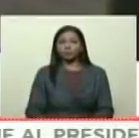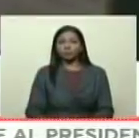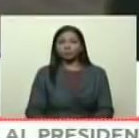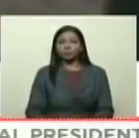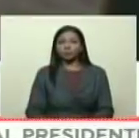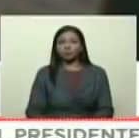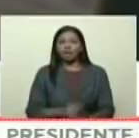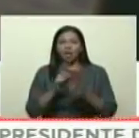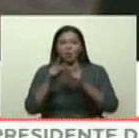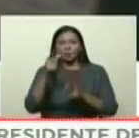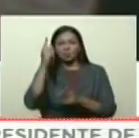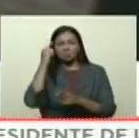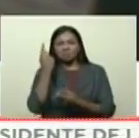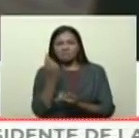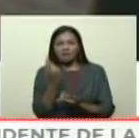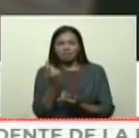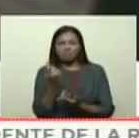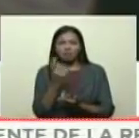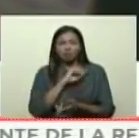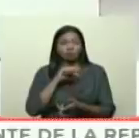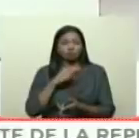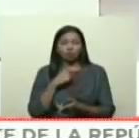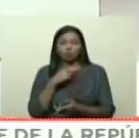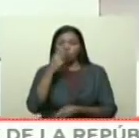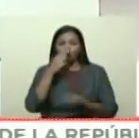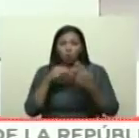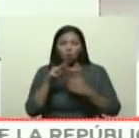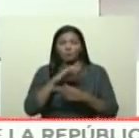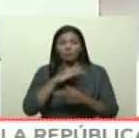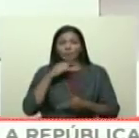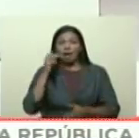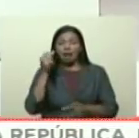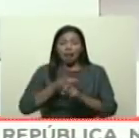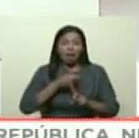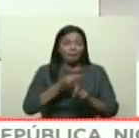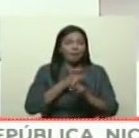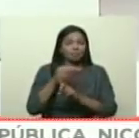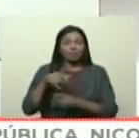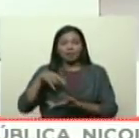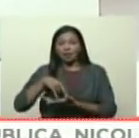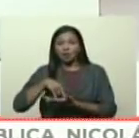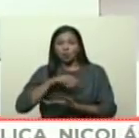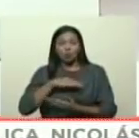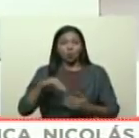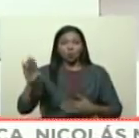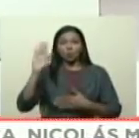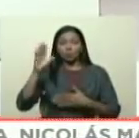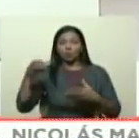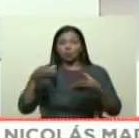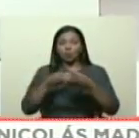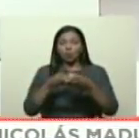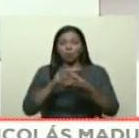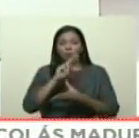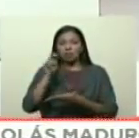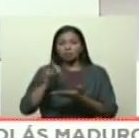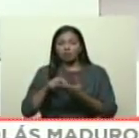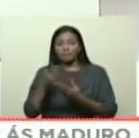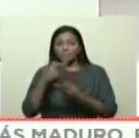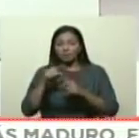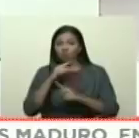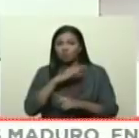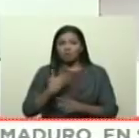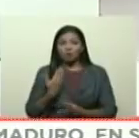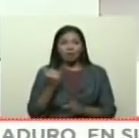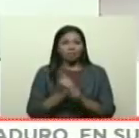dentro de unos días, estamos conmemorando la batalla de Carabobo. Y yo voy a juramentar una comisión nacional, pero quiero que